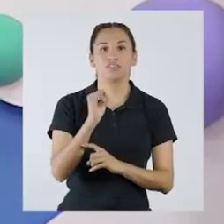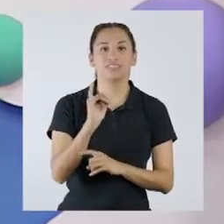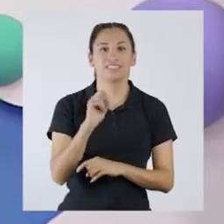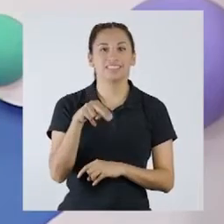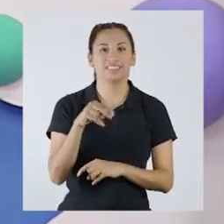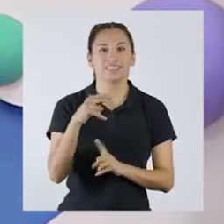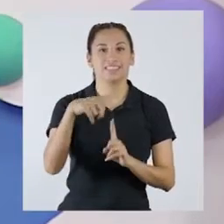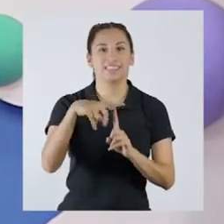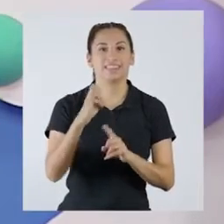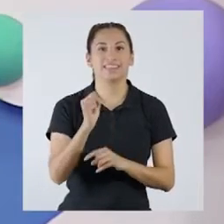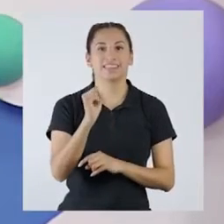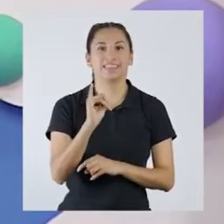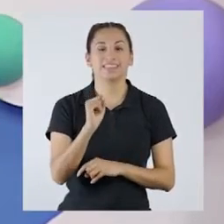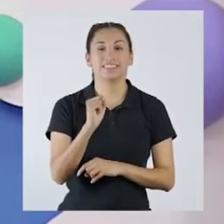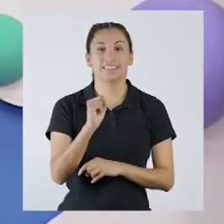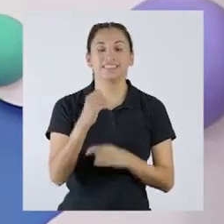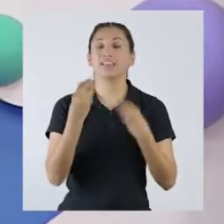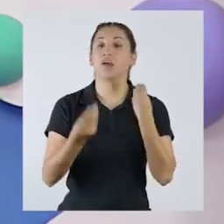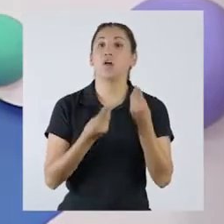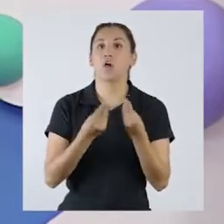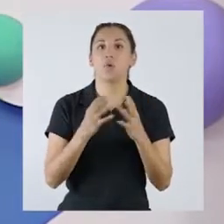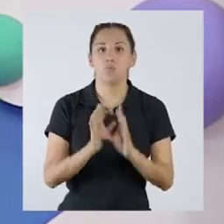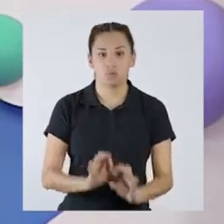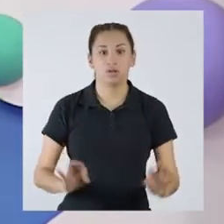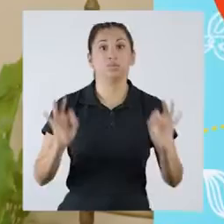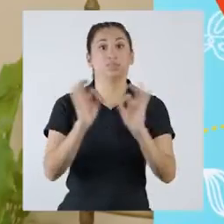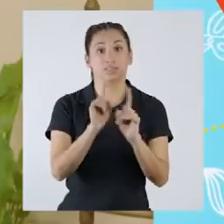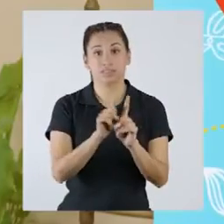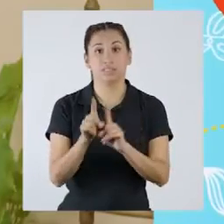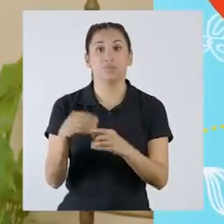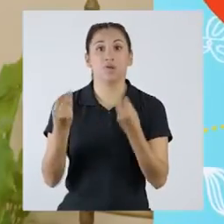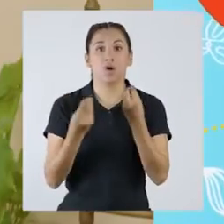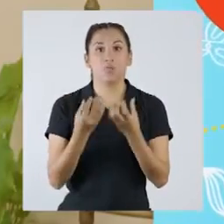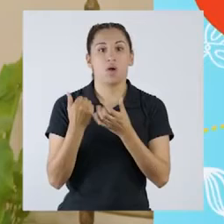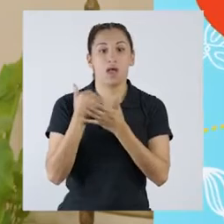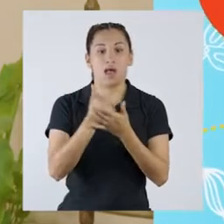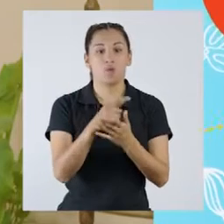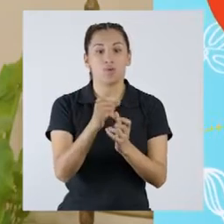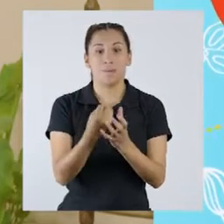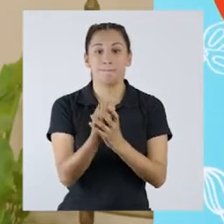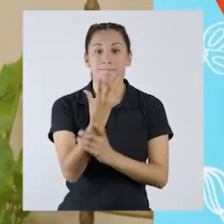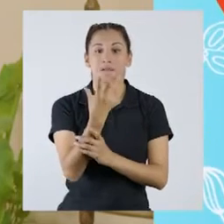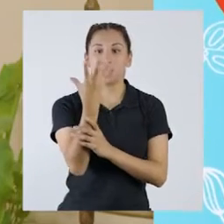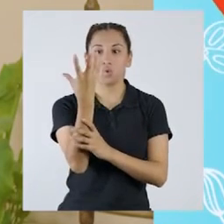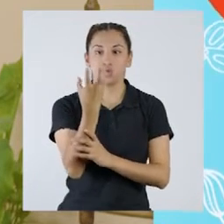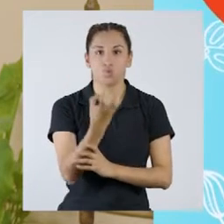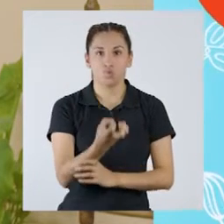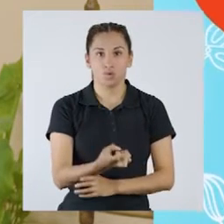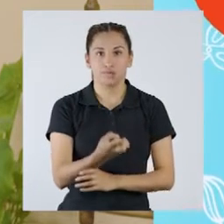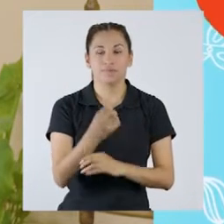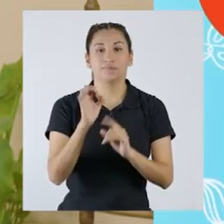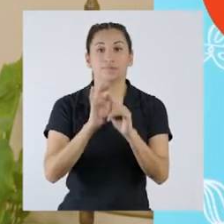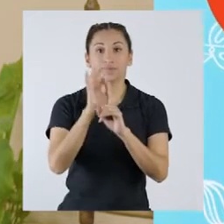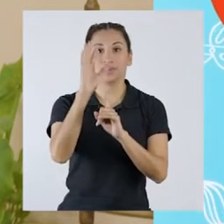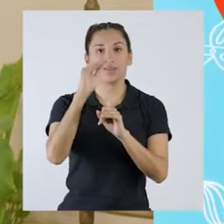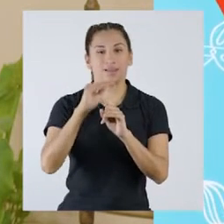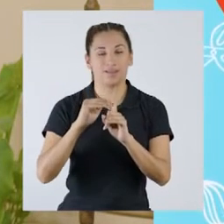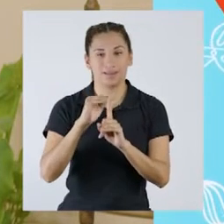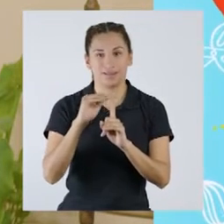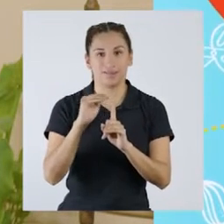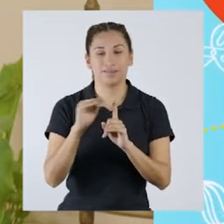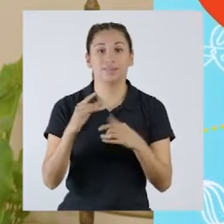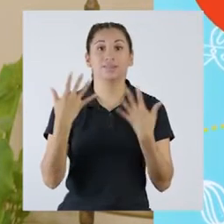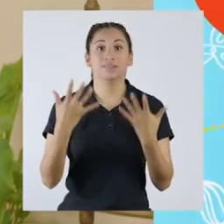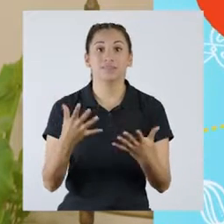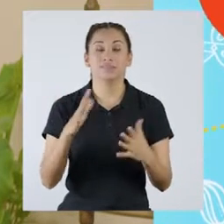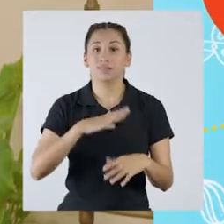fotosíntesis y su importancia para reducir el efecto invernadero. De hecho, según diversos estudios, la vegetación terrestre